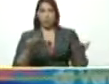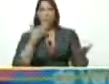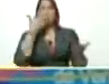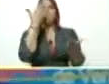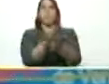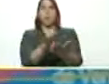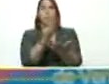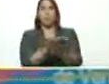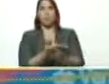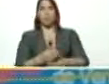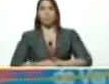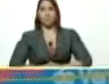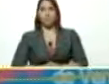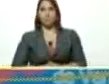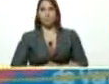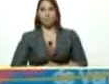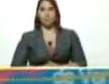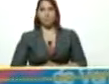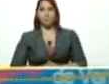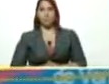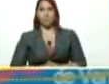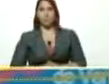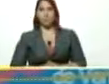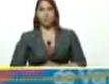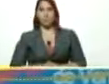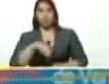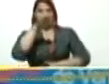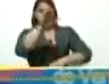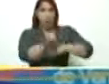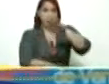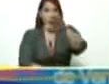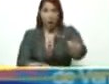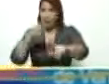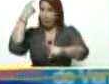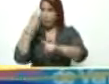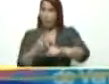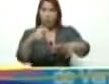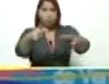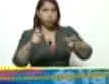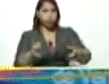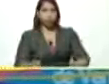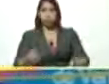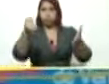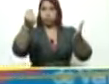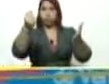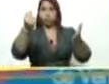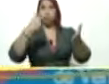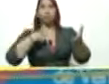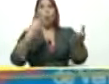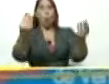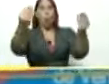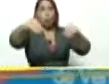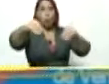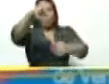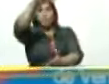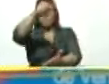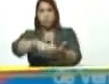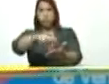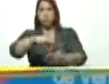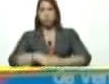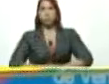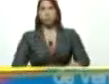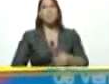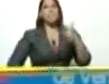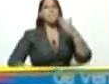proponen que demos un paso para salarizar los bonos, y estoy de acuerdo, aprobado,